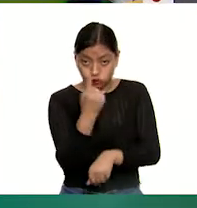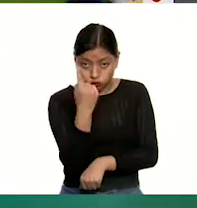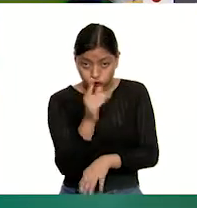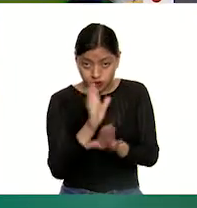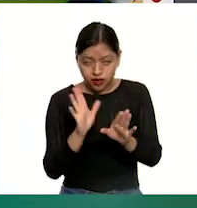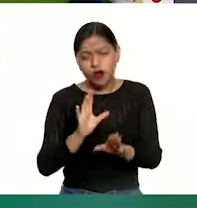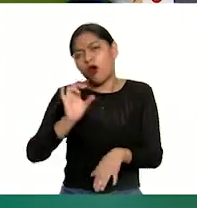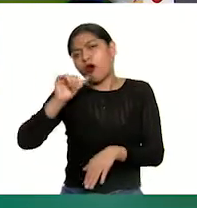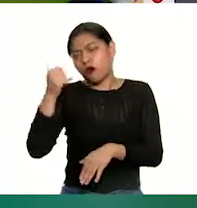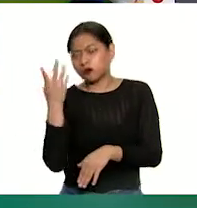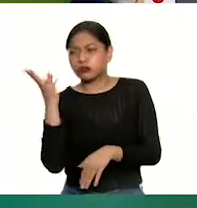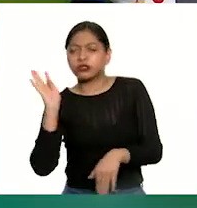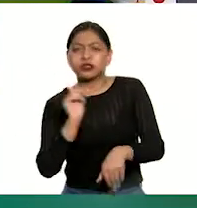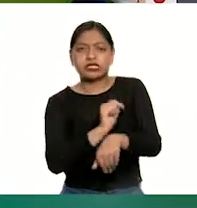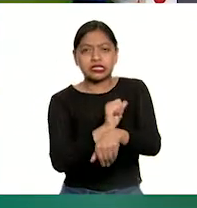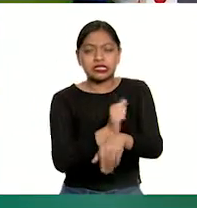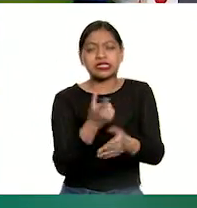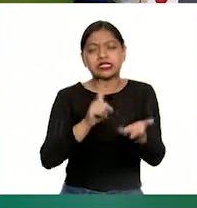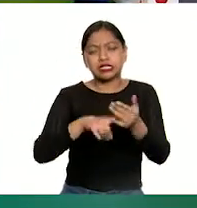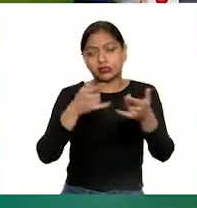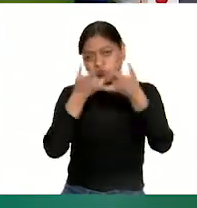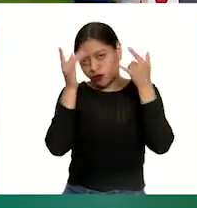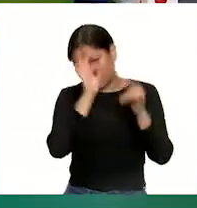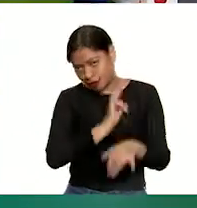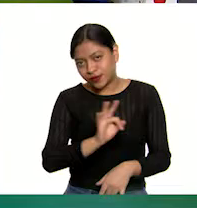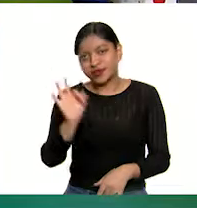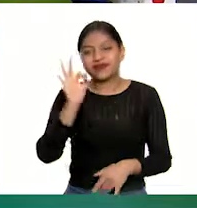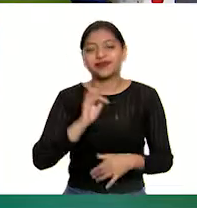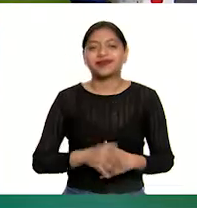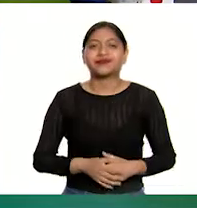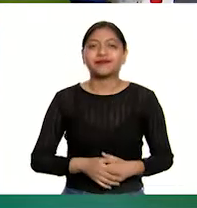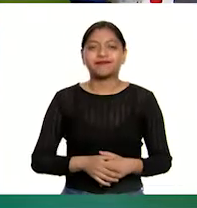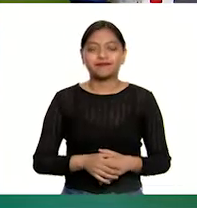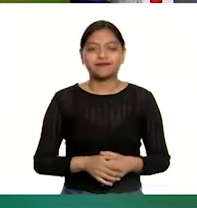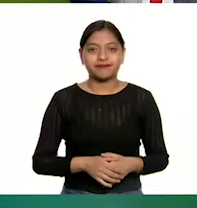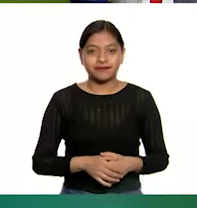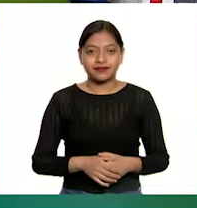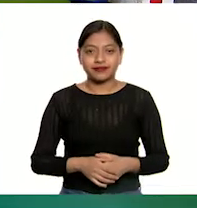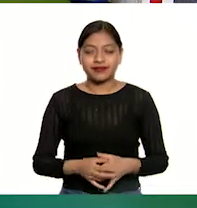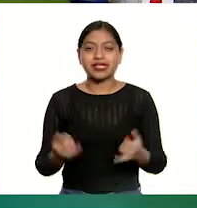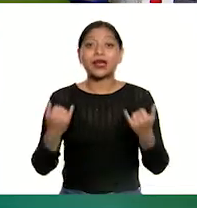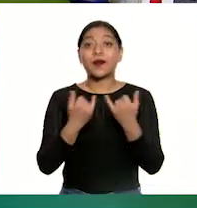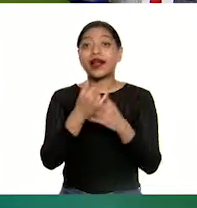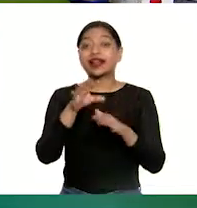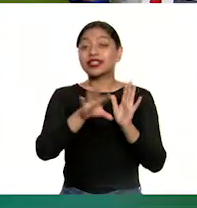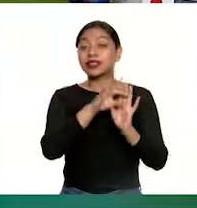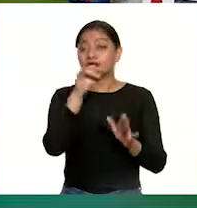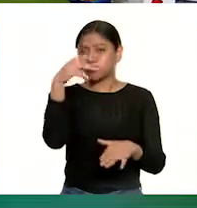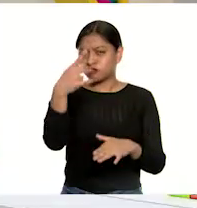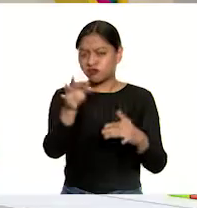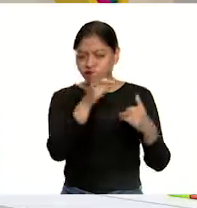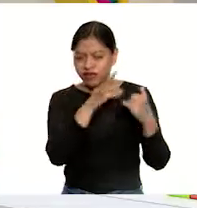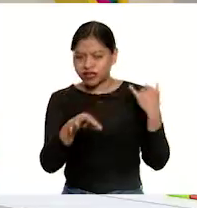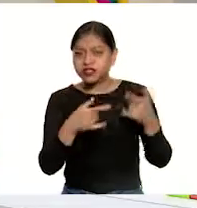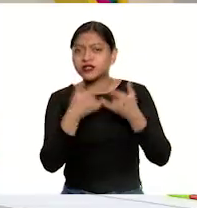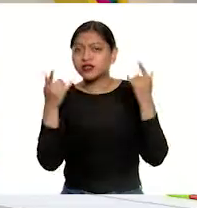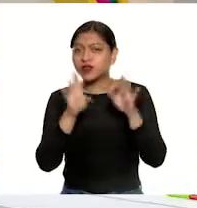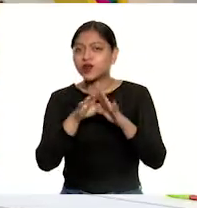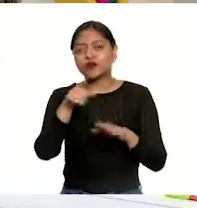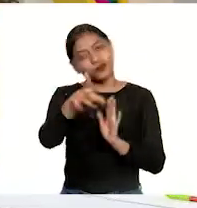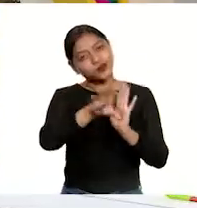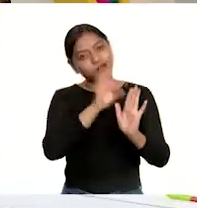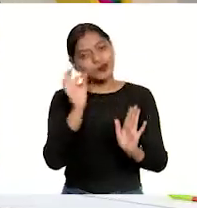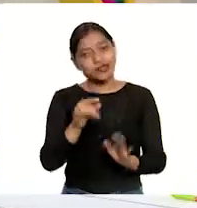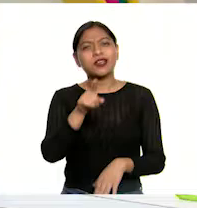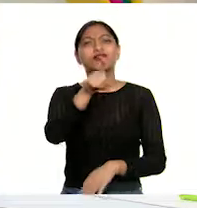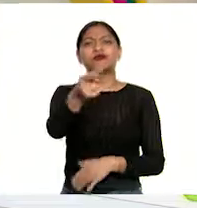o le pueden complicar la historia, la situación, ¿verdad? Y un final. Entonces, pues, ¿como de